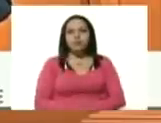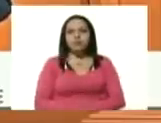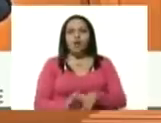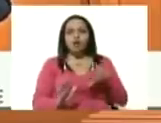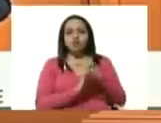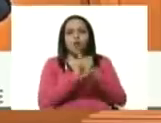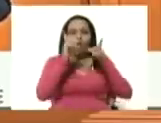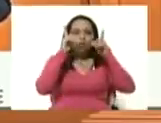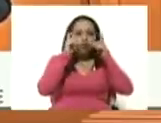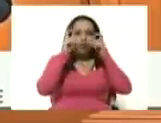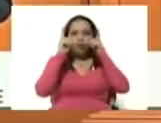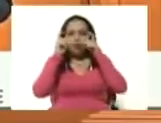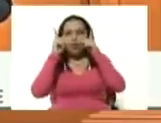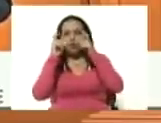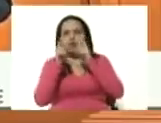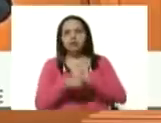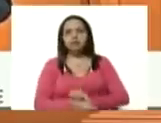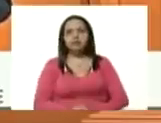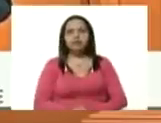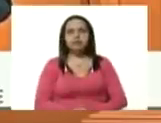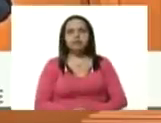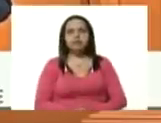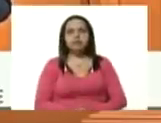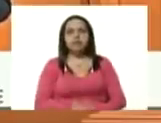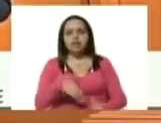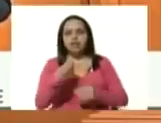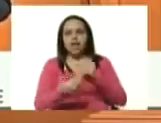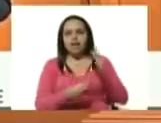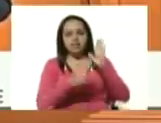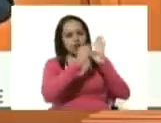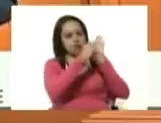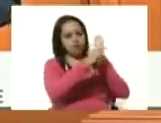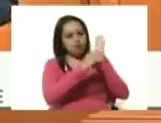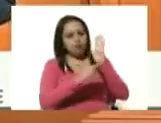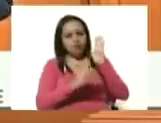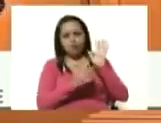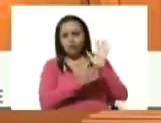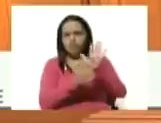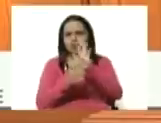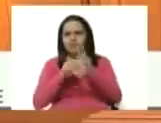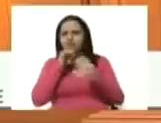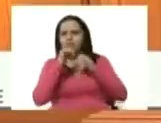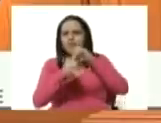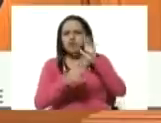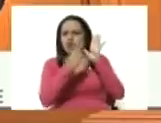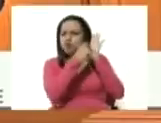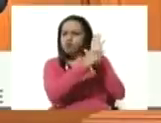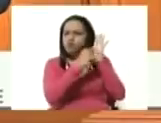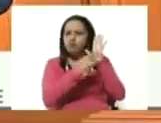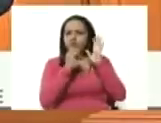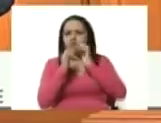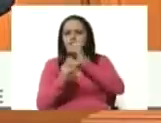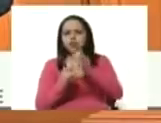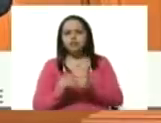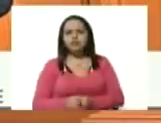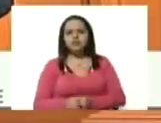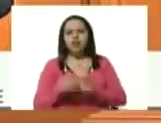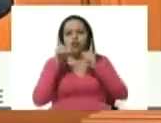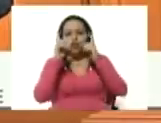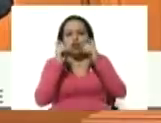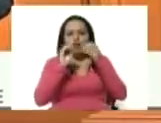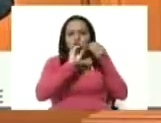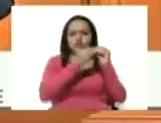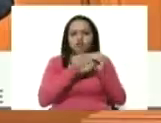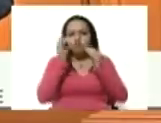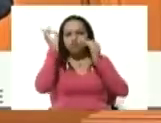gráfica, a un creador, infógrafo, diseñador gráfico, fotógrafo, creador,